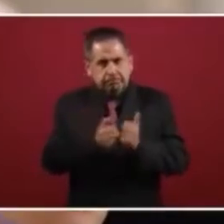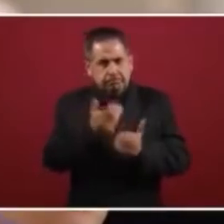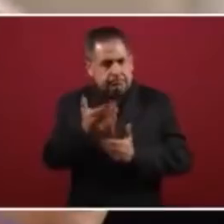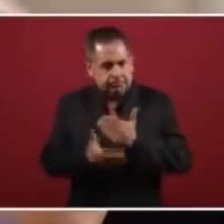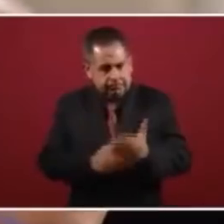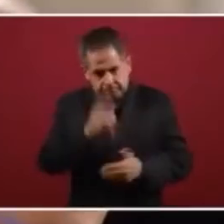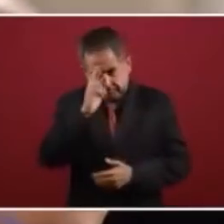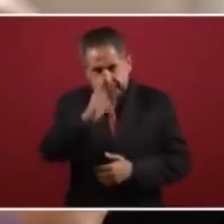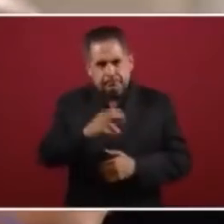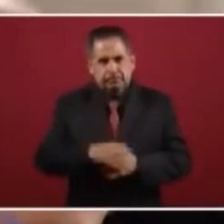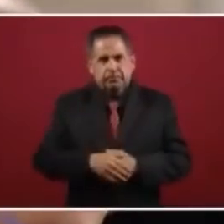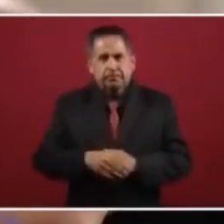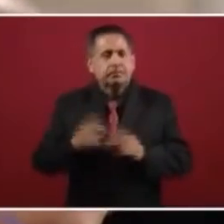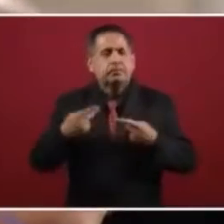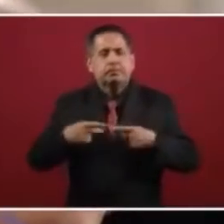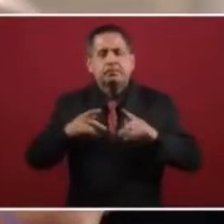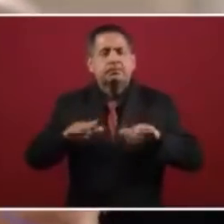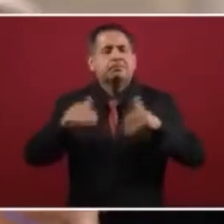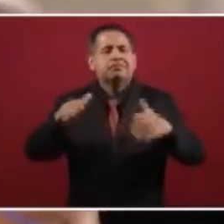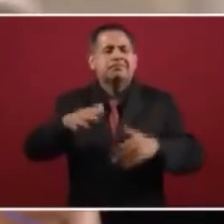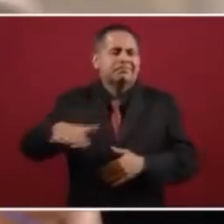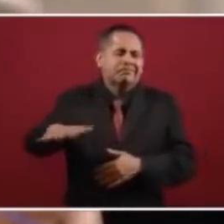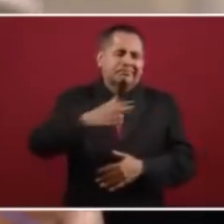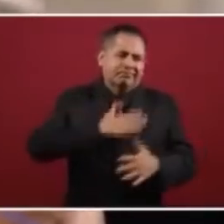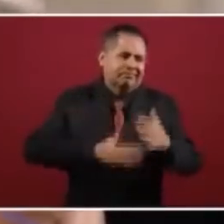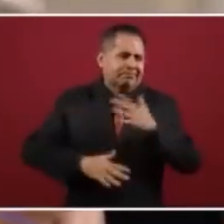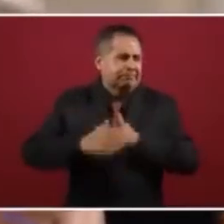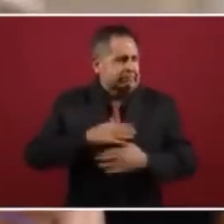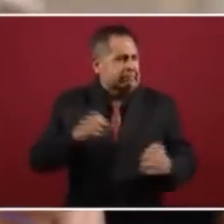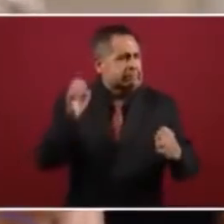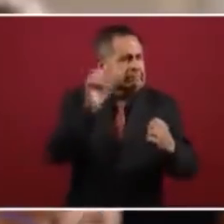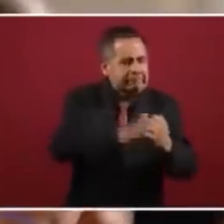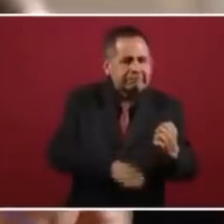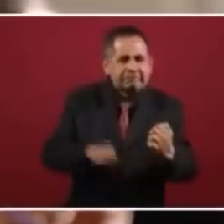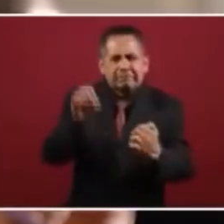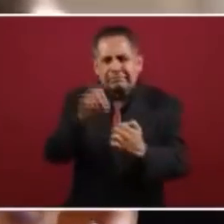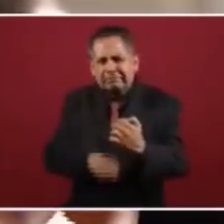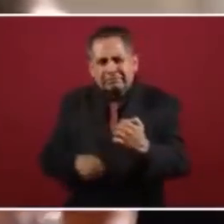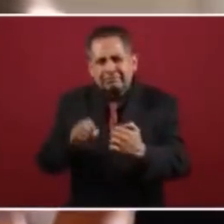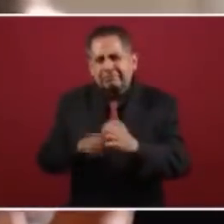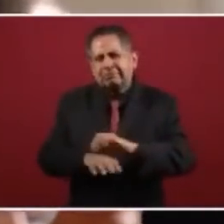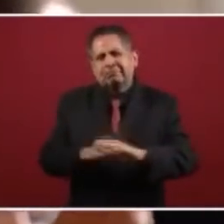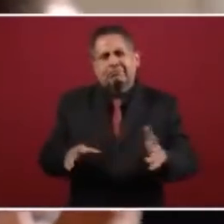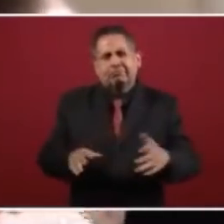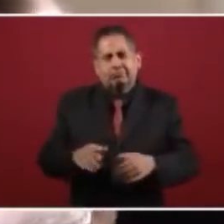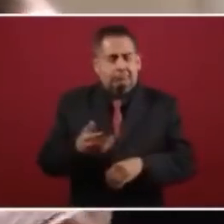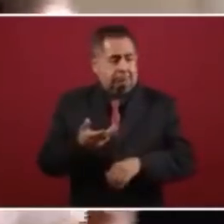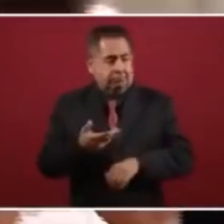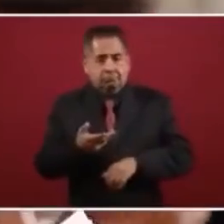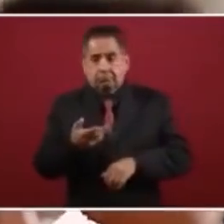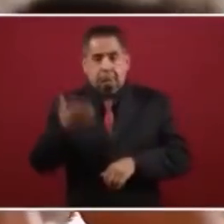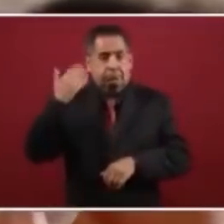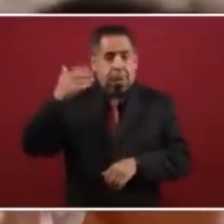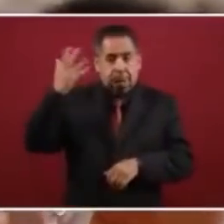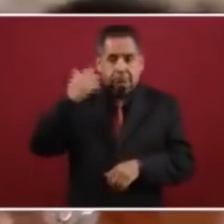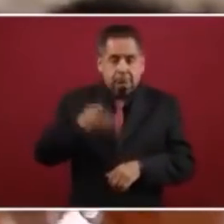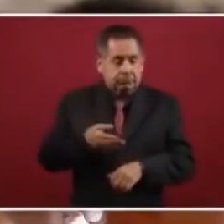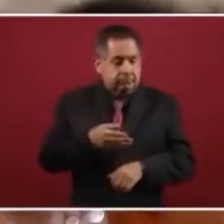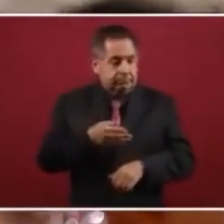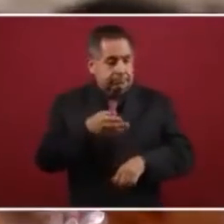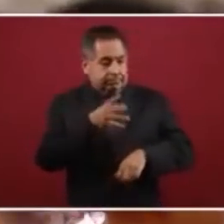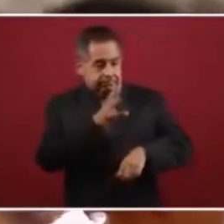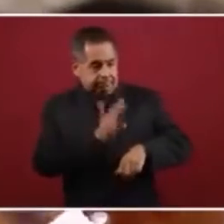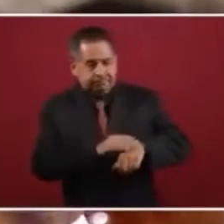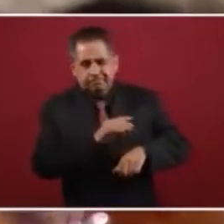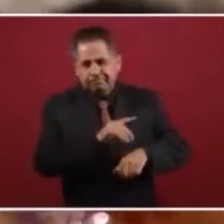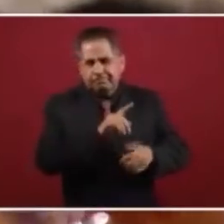el pueblo se cansa de tanta tranza. La condonación o amnistía fiscal de que usted está haciendo referencia